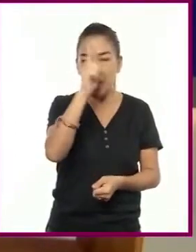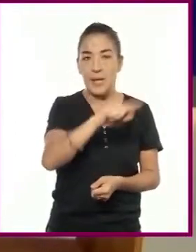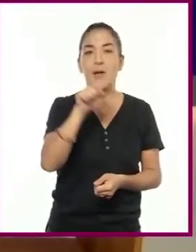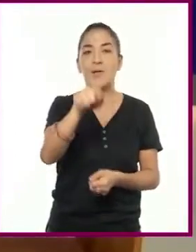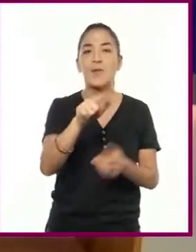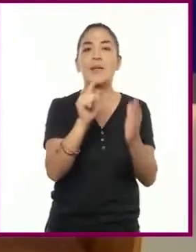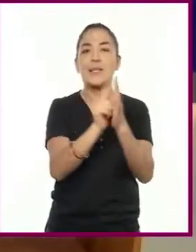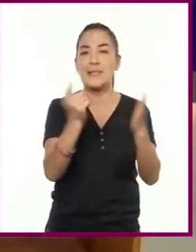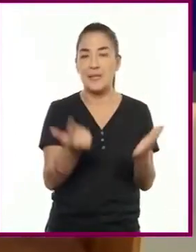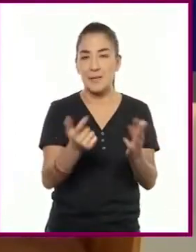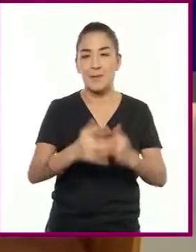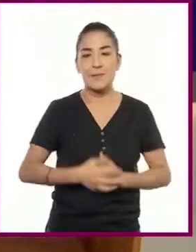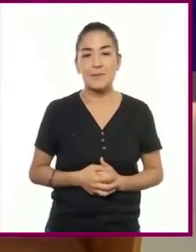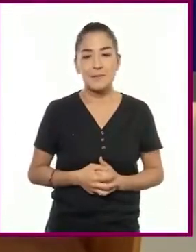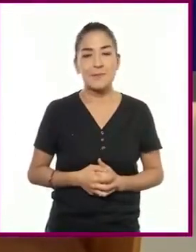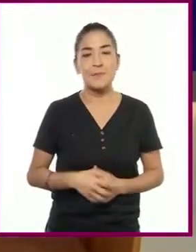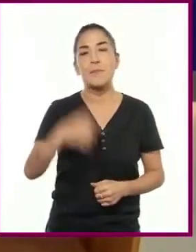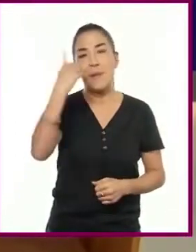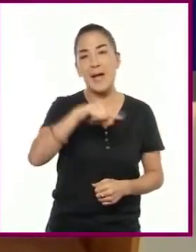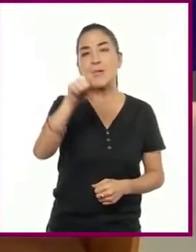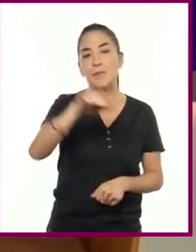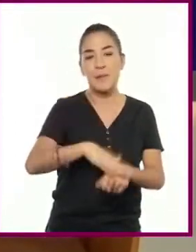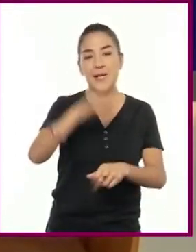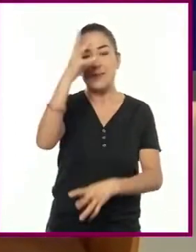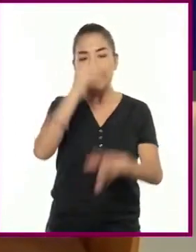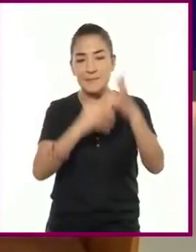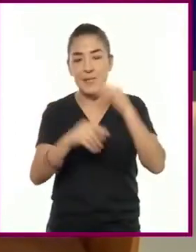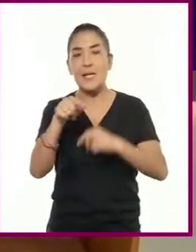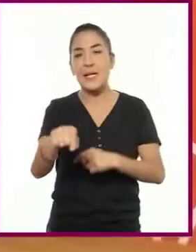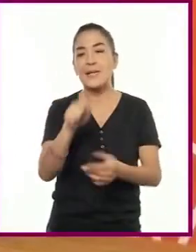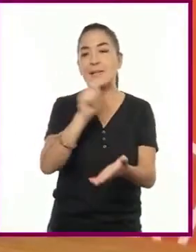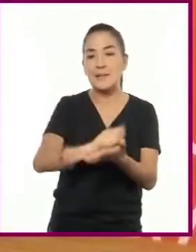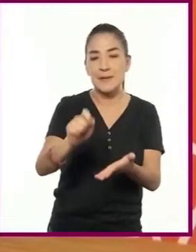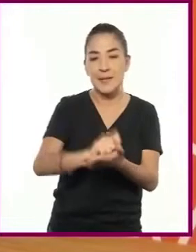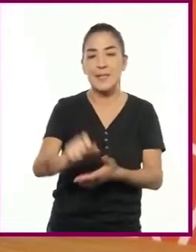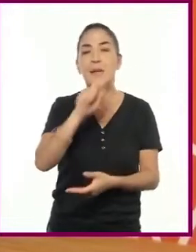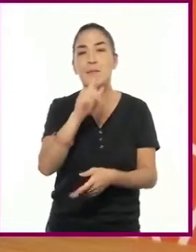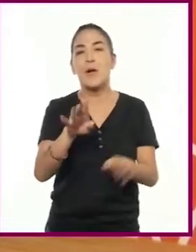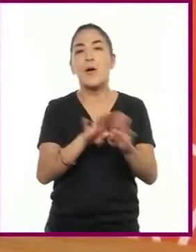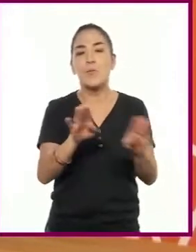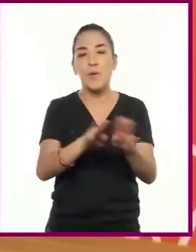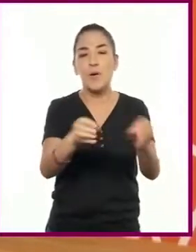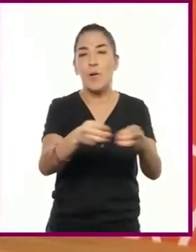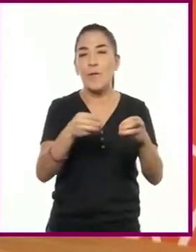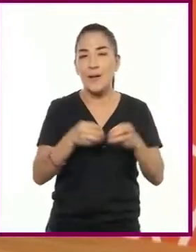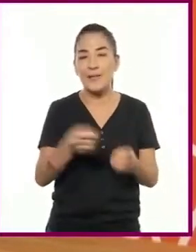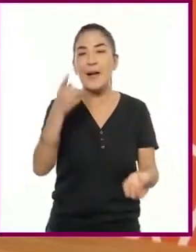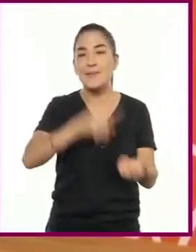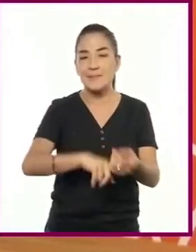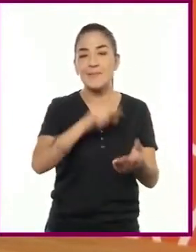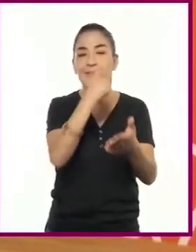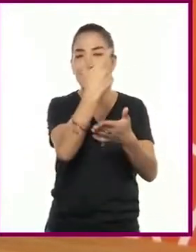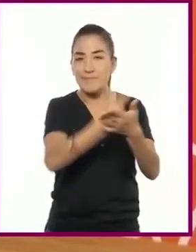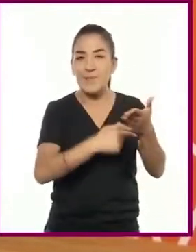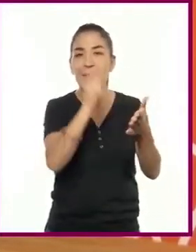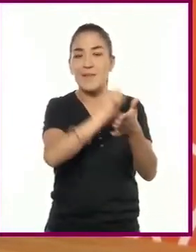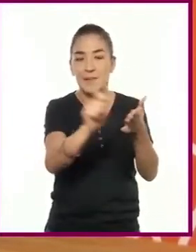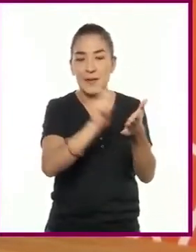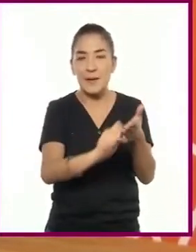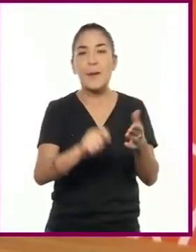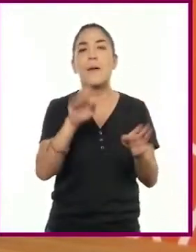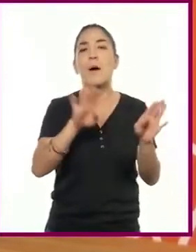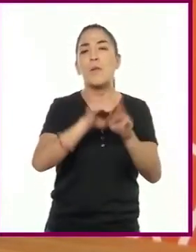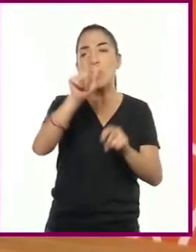su libro de texto. Para facilitarles tanto el registro como la organización de los datos, pueden ir elaborando un